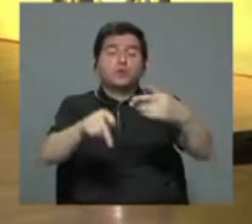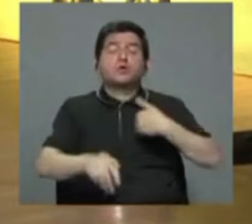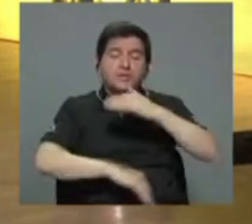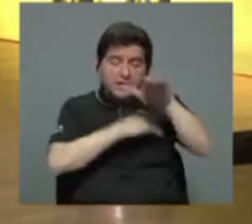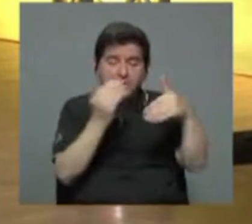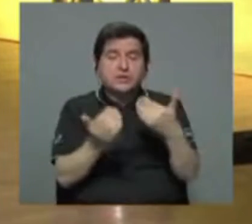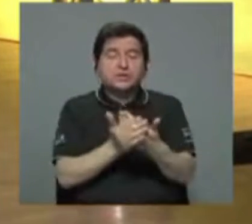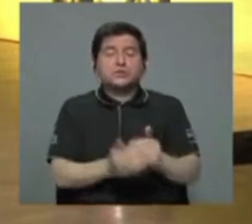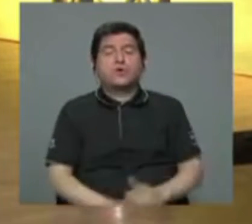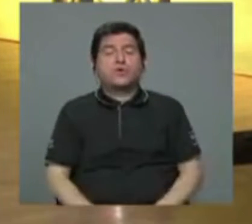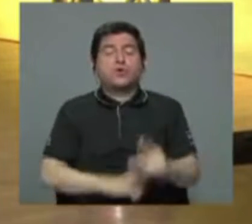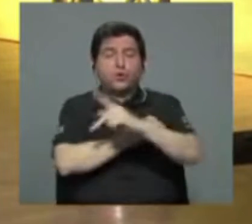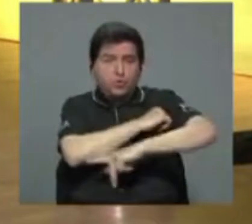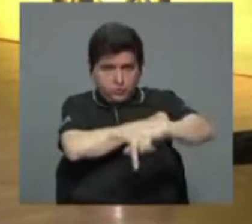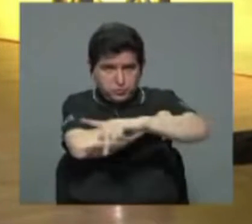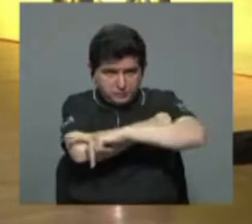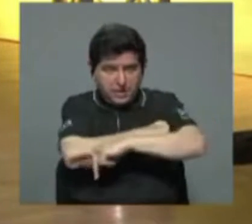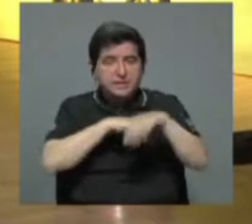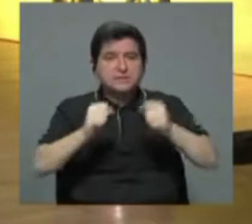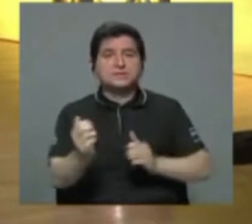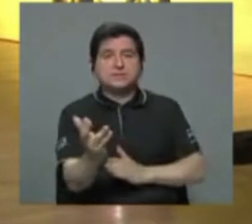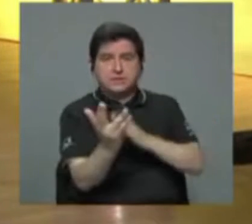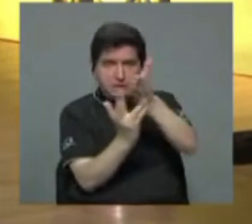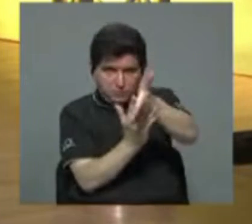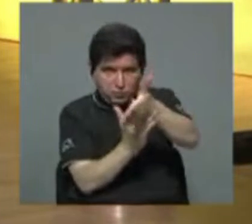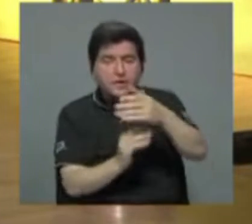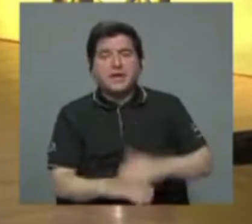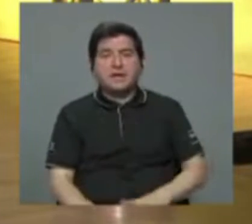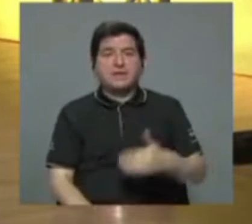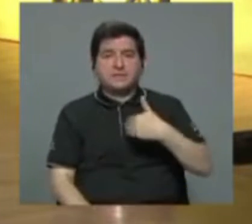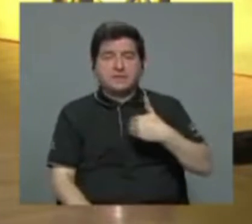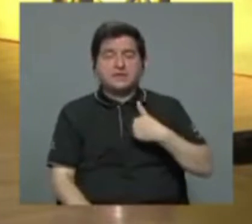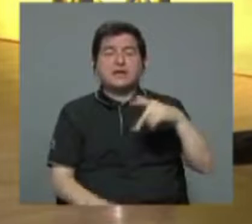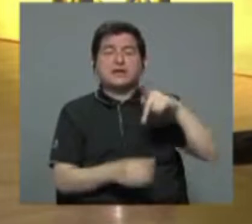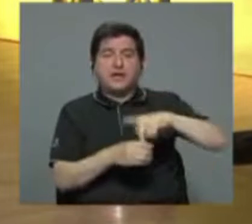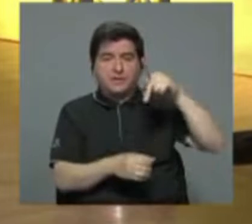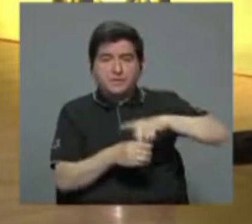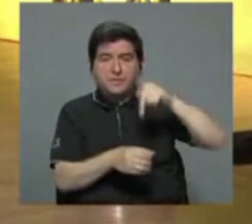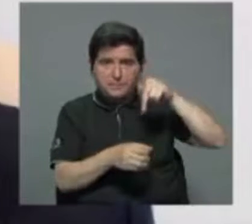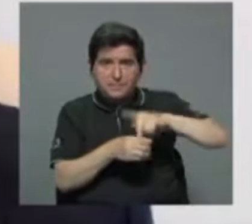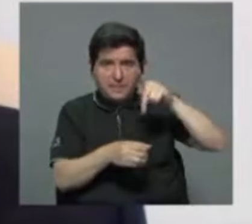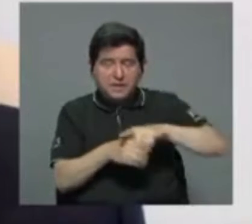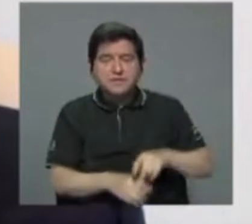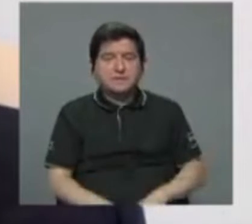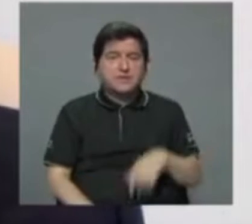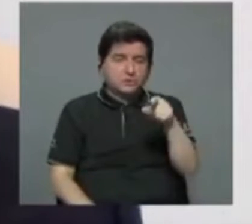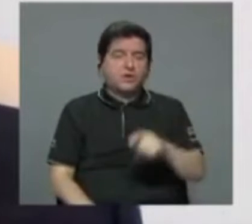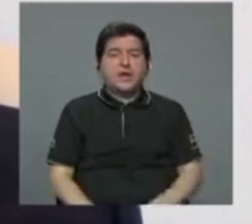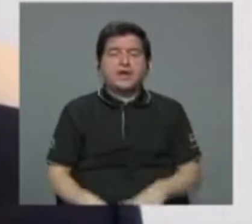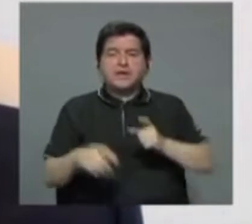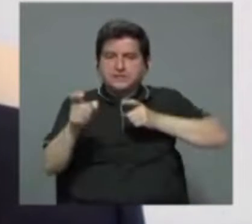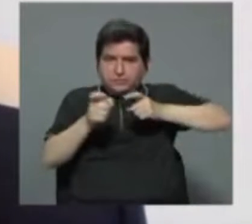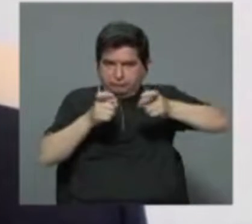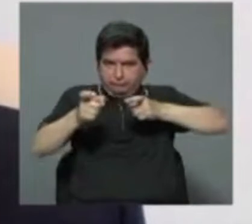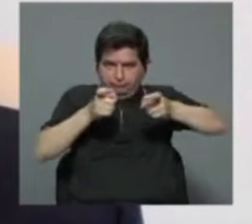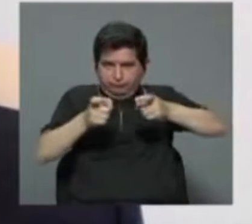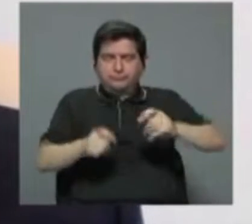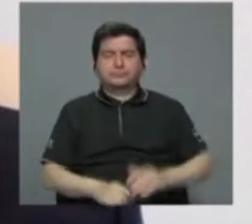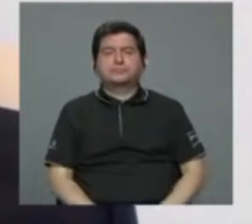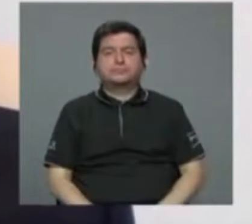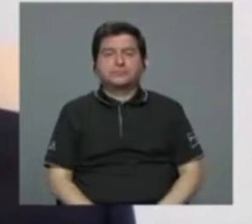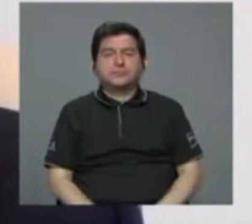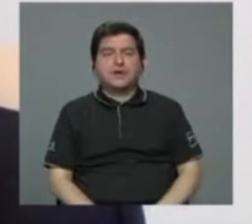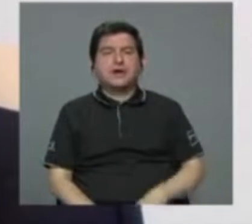los países de acceder, de tener participación en esa gobernanza. Se dividen